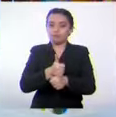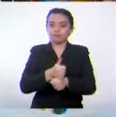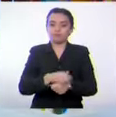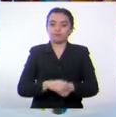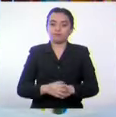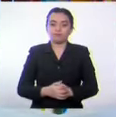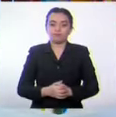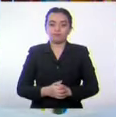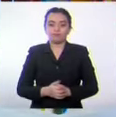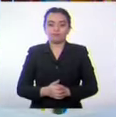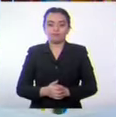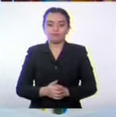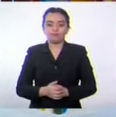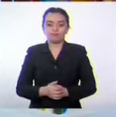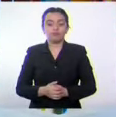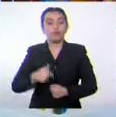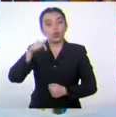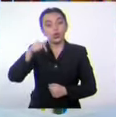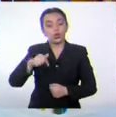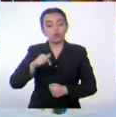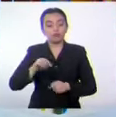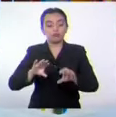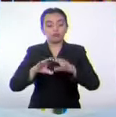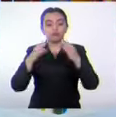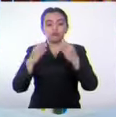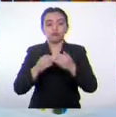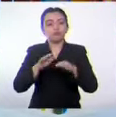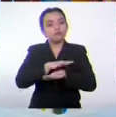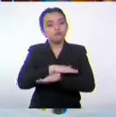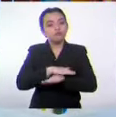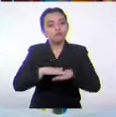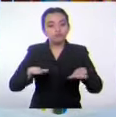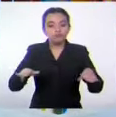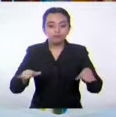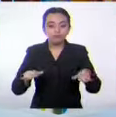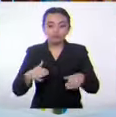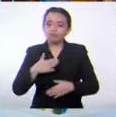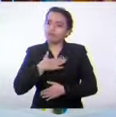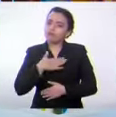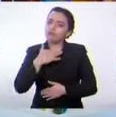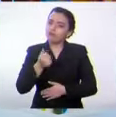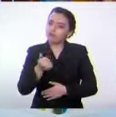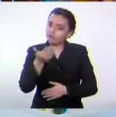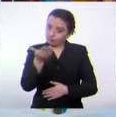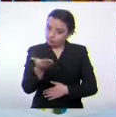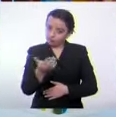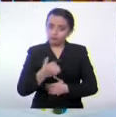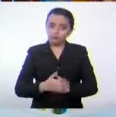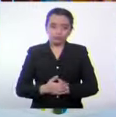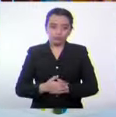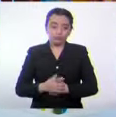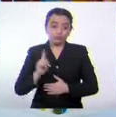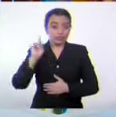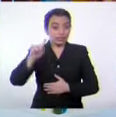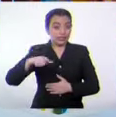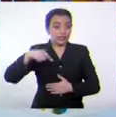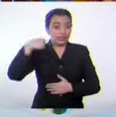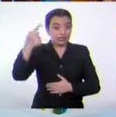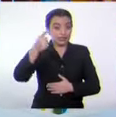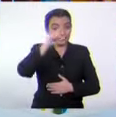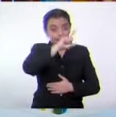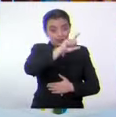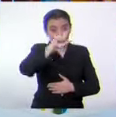Por ahora, la clase ha terminado, pero espero les haya gustado y los espero la próxima semana para